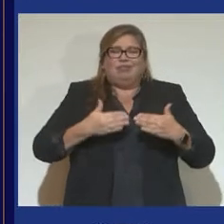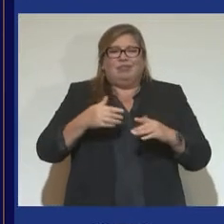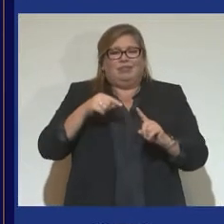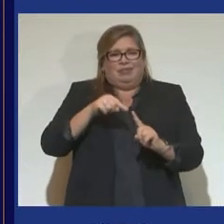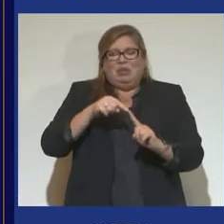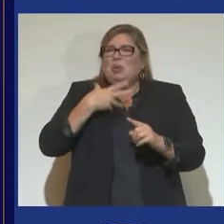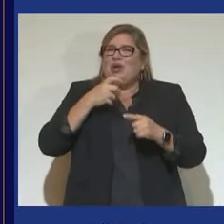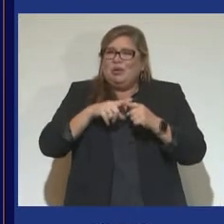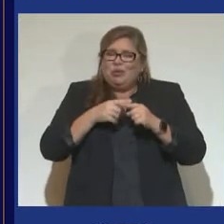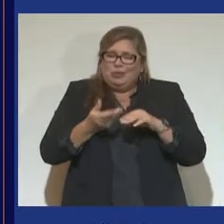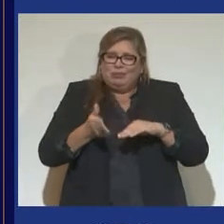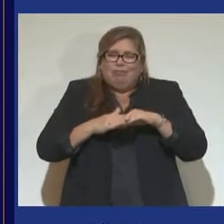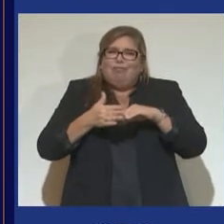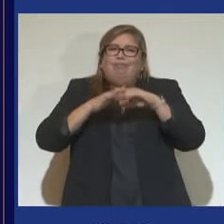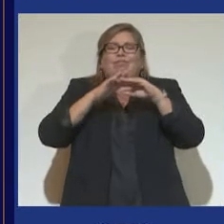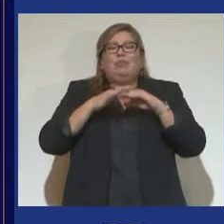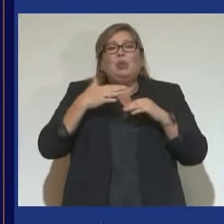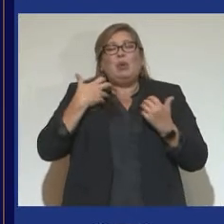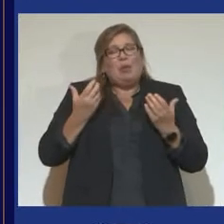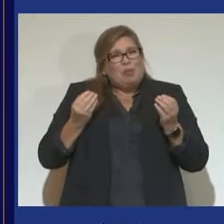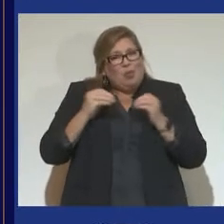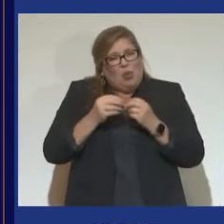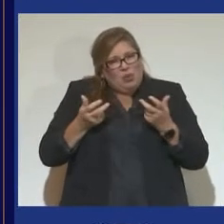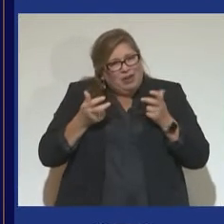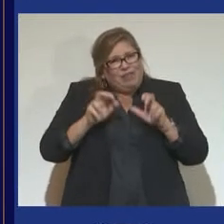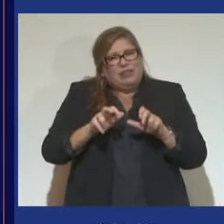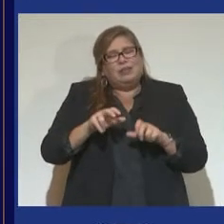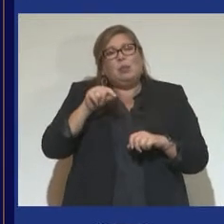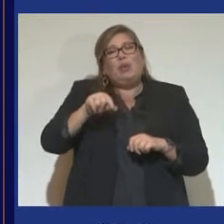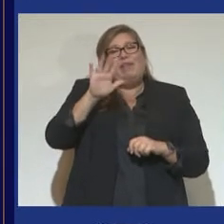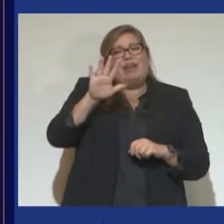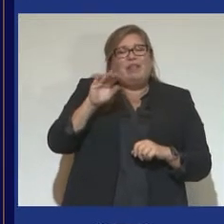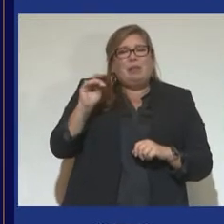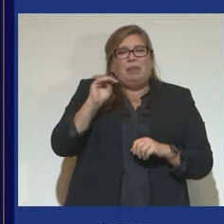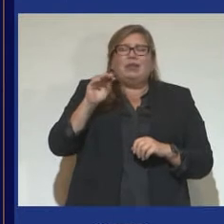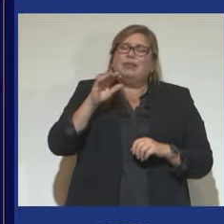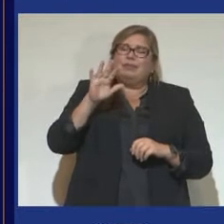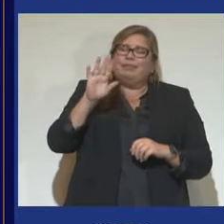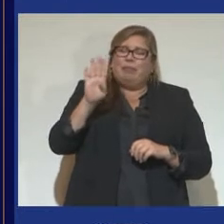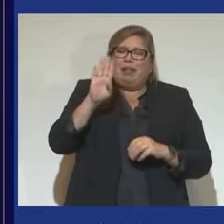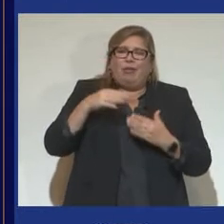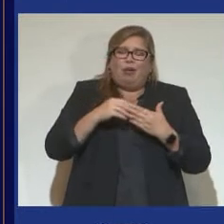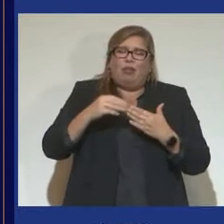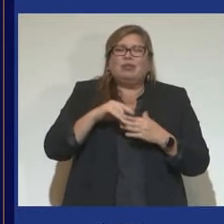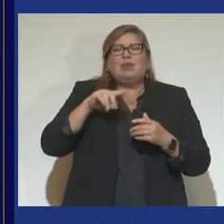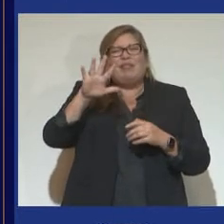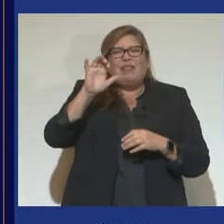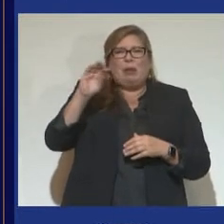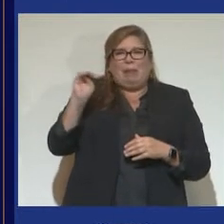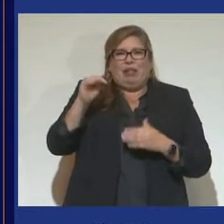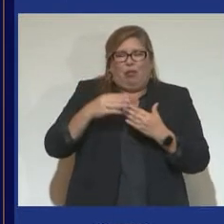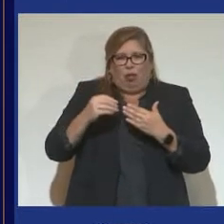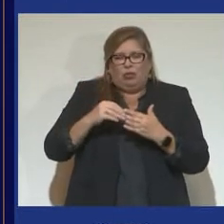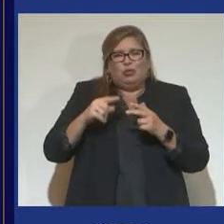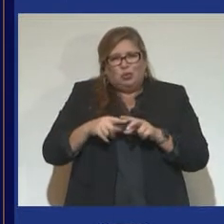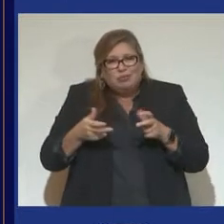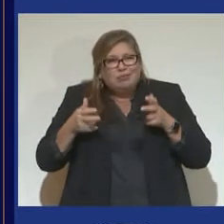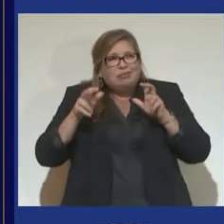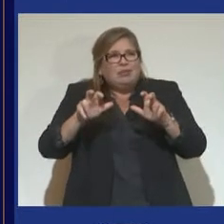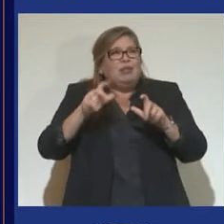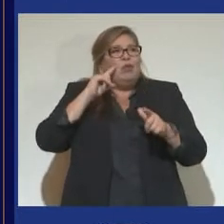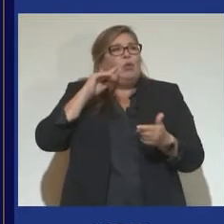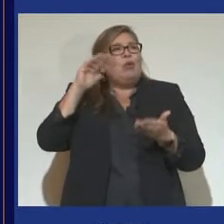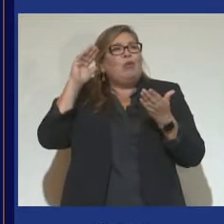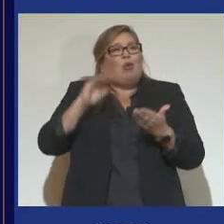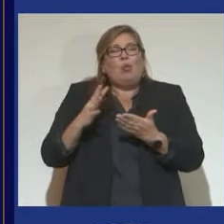trabajo y queremos acrecentar eso 1500 millones de dólares es inversión adicional en un programa de crédito de impuestos